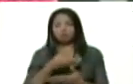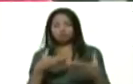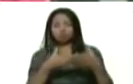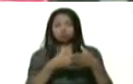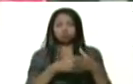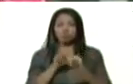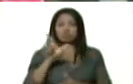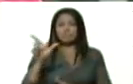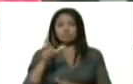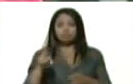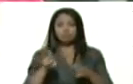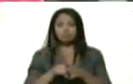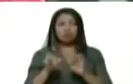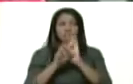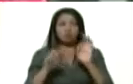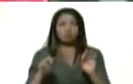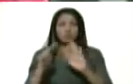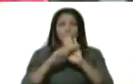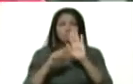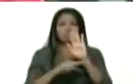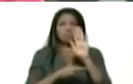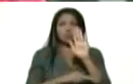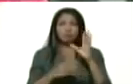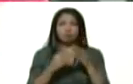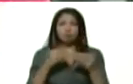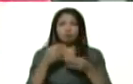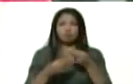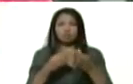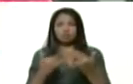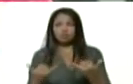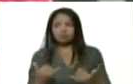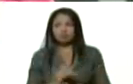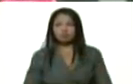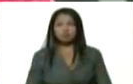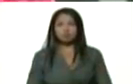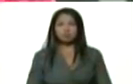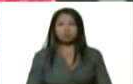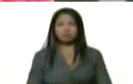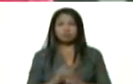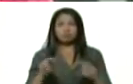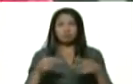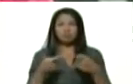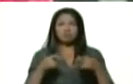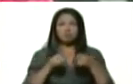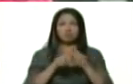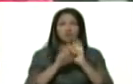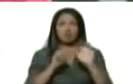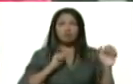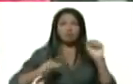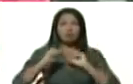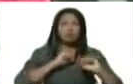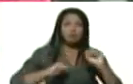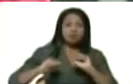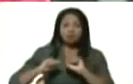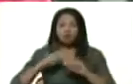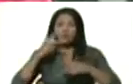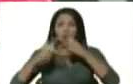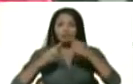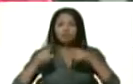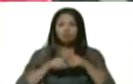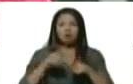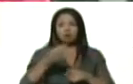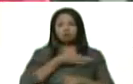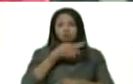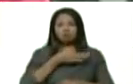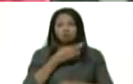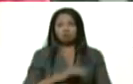Venezuela, cumpliendo las instrucciones desde su creación, convertirse en un gran movimiento, además de político,